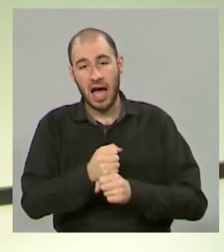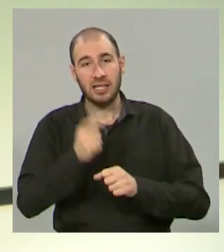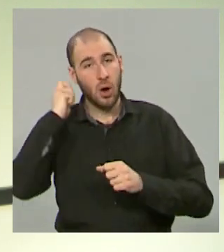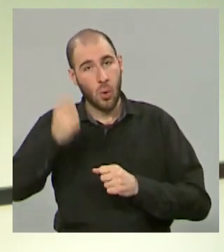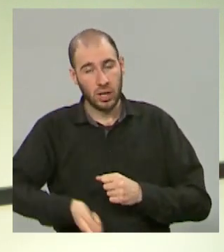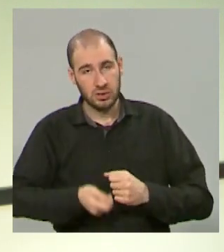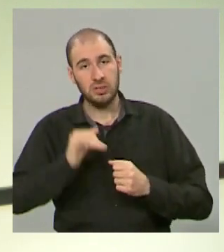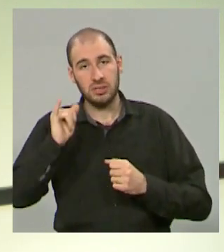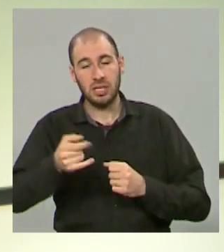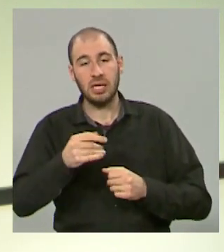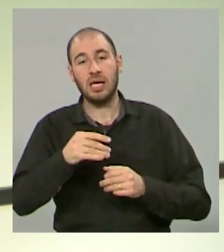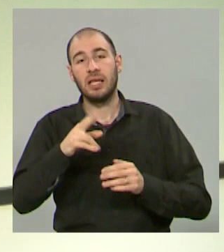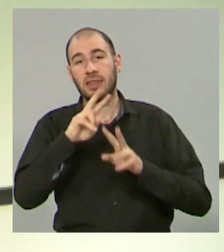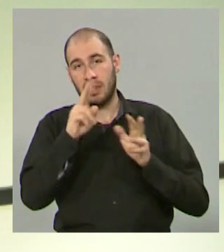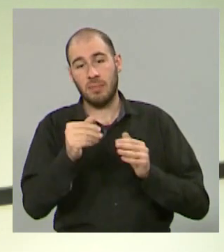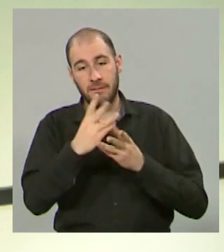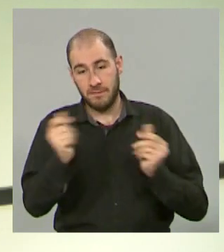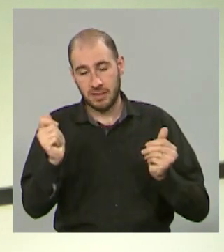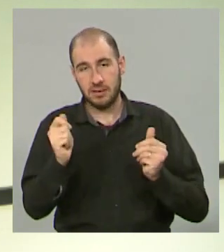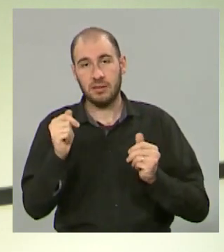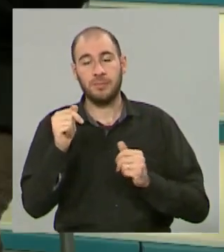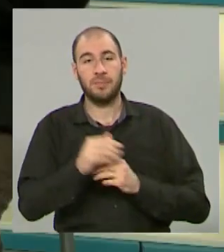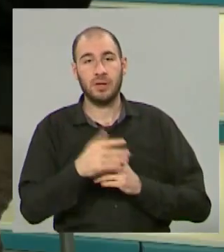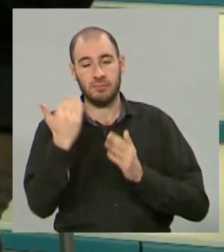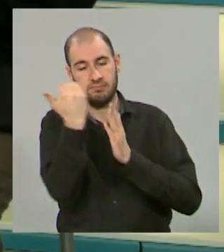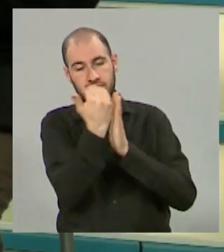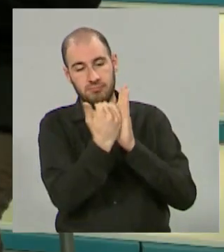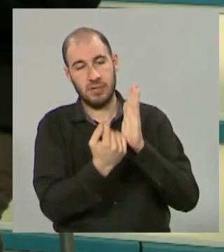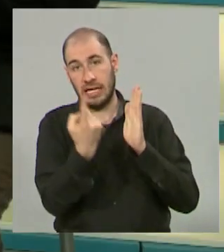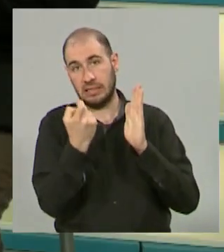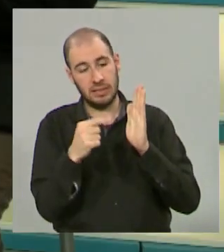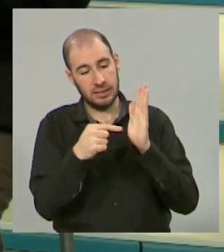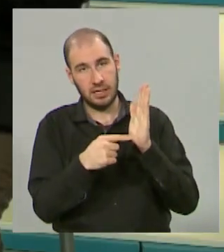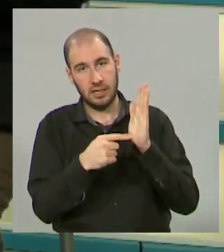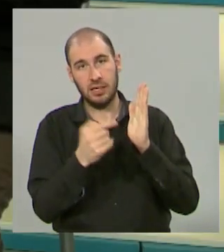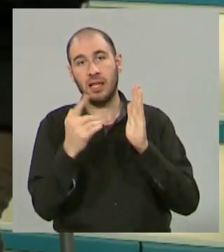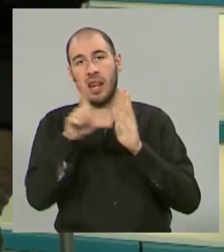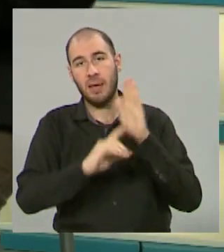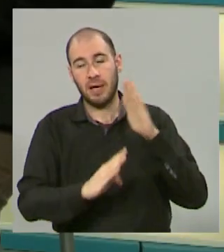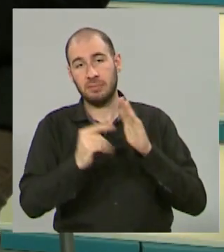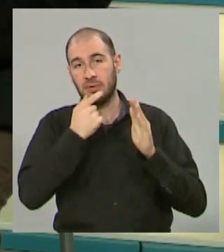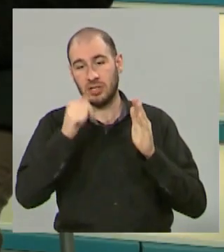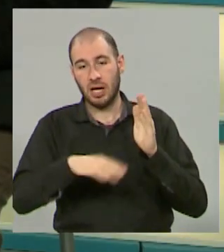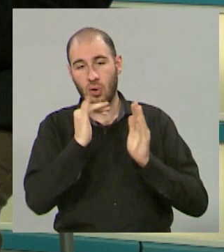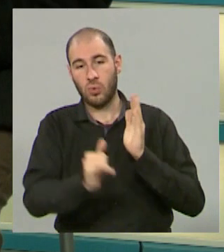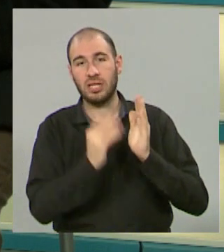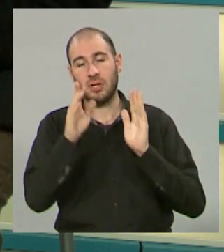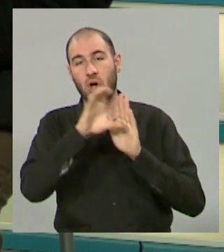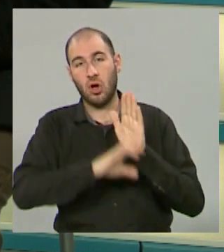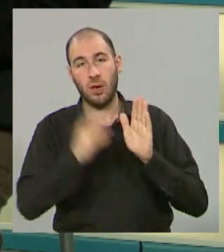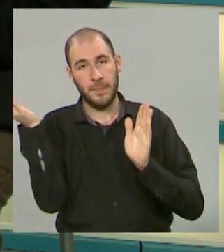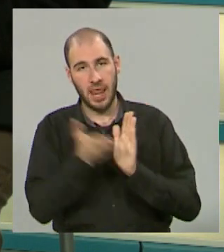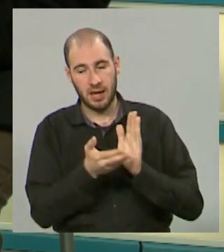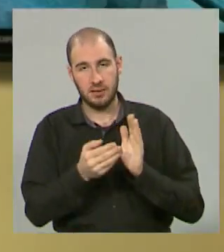del juicio o la resolución de la causa, se deben cumplir ciertos requisitos que lo dice la Constitución de Mendoza y el Código Procesal